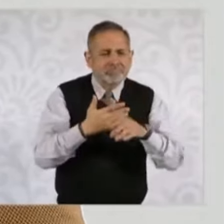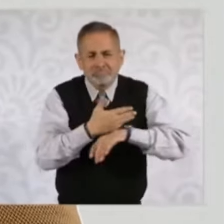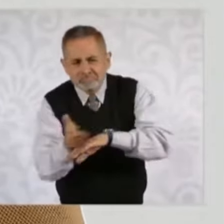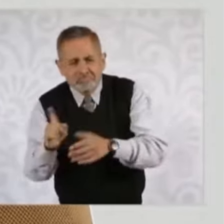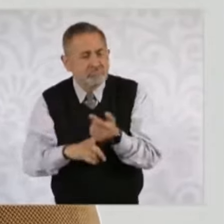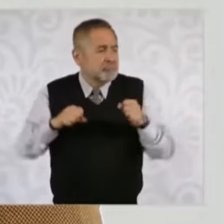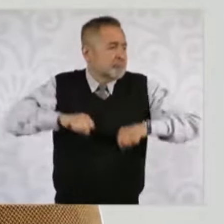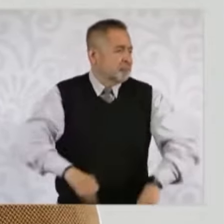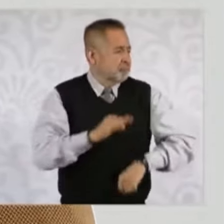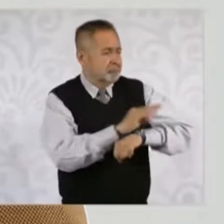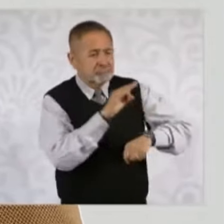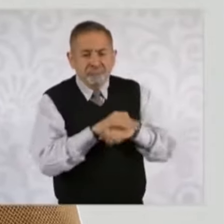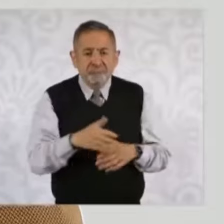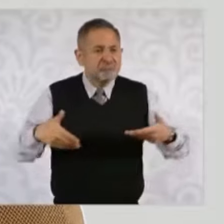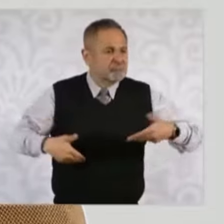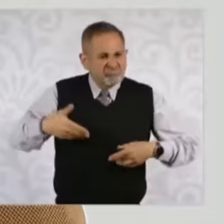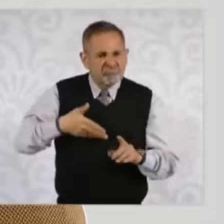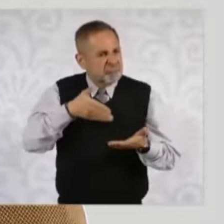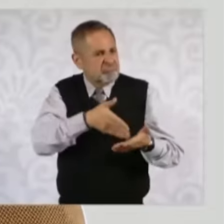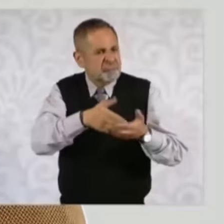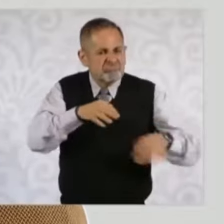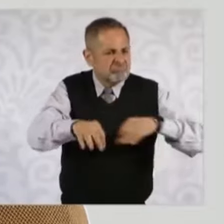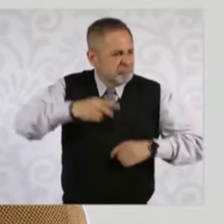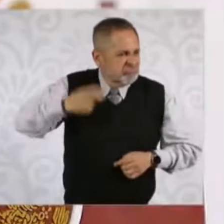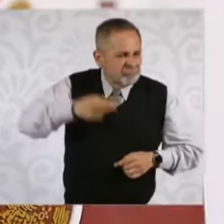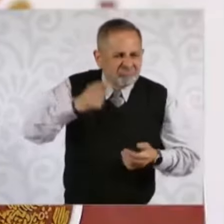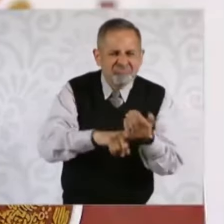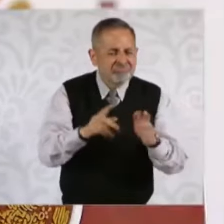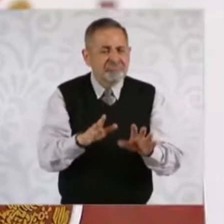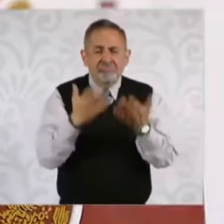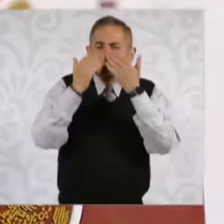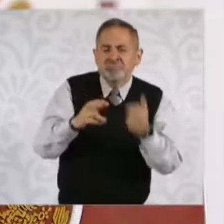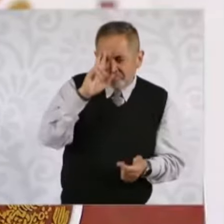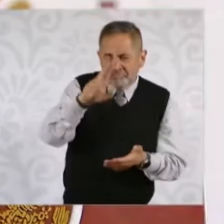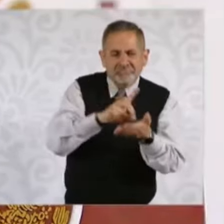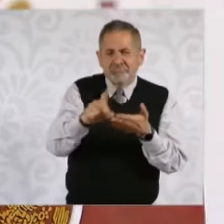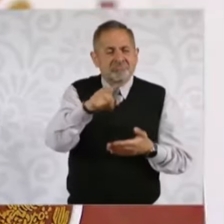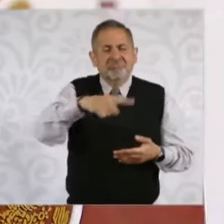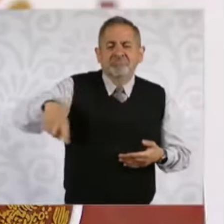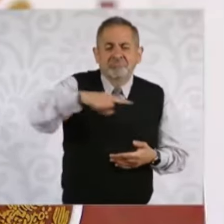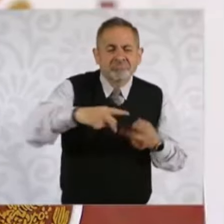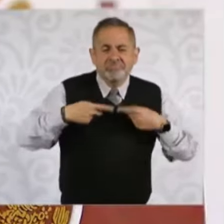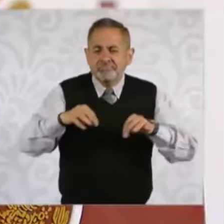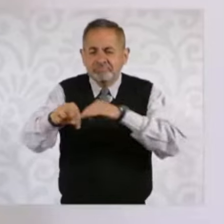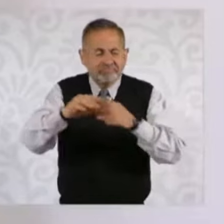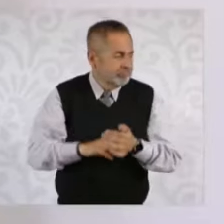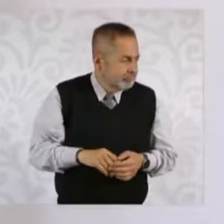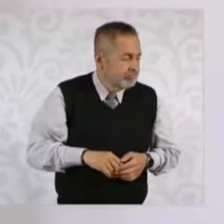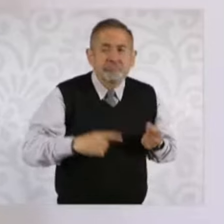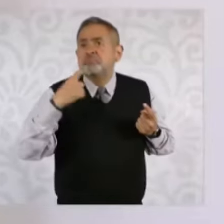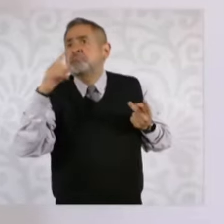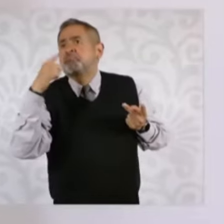nepotismo, acoso laboral y no respetar el derecho a los de los trabajadores